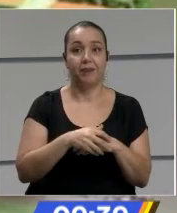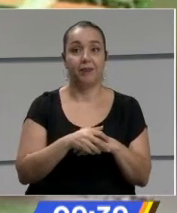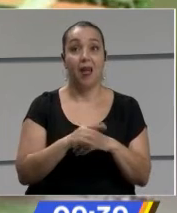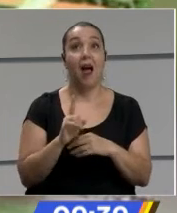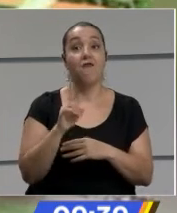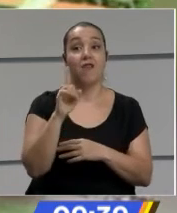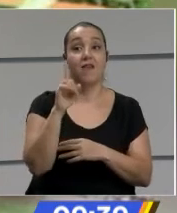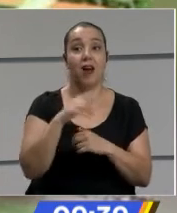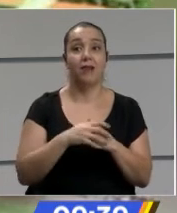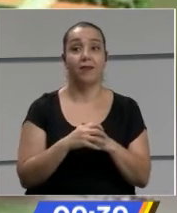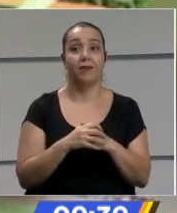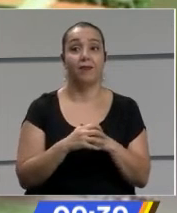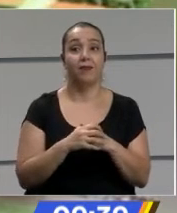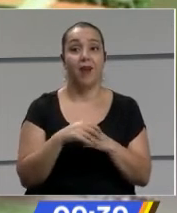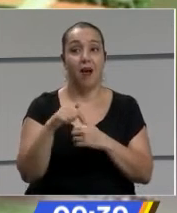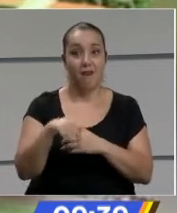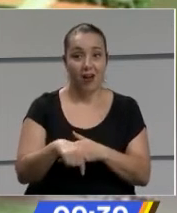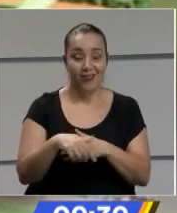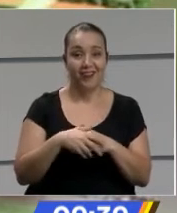arriba,